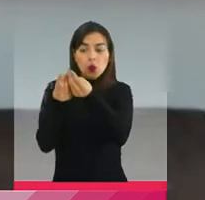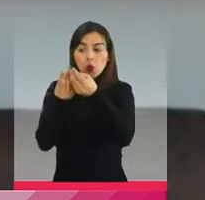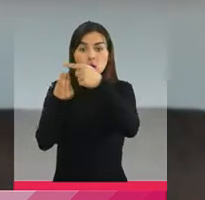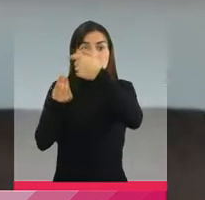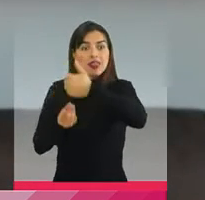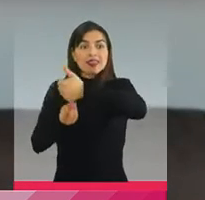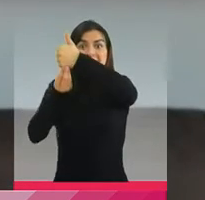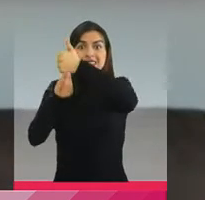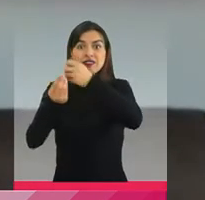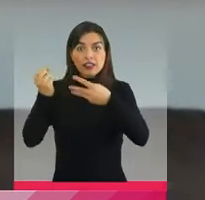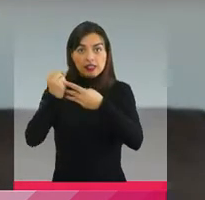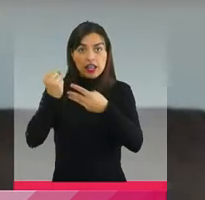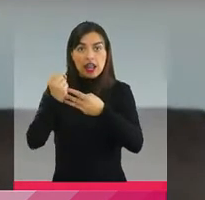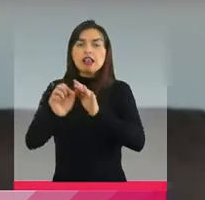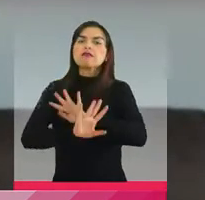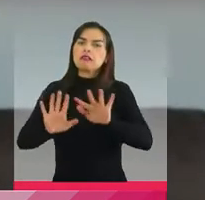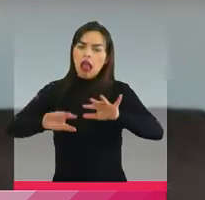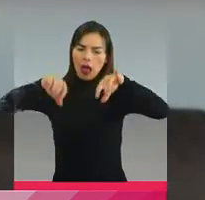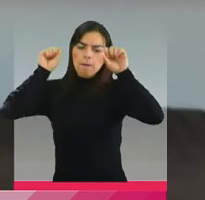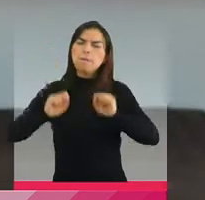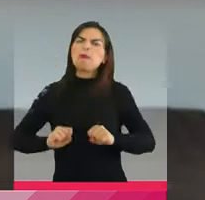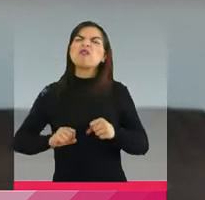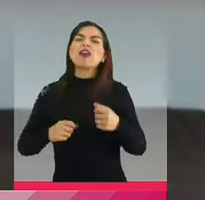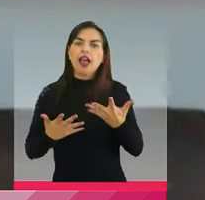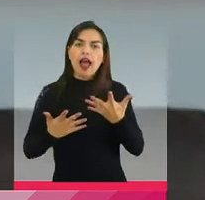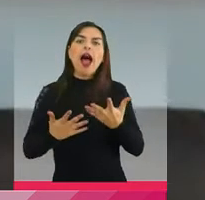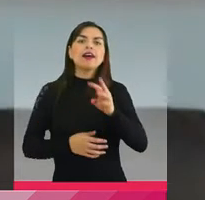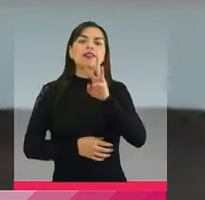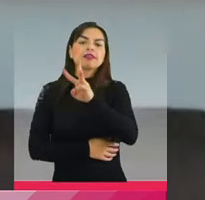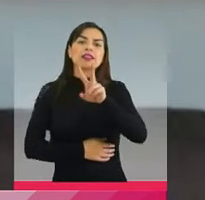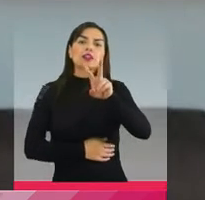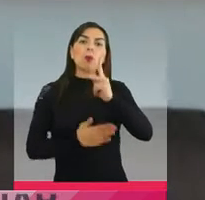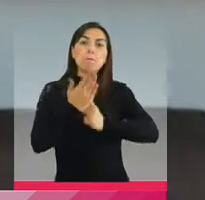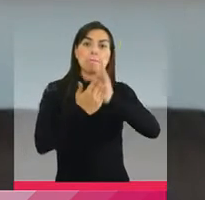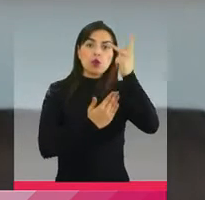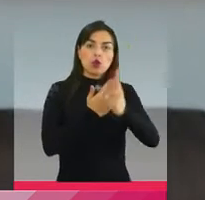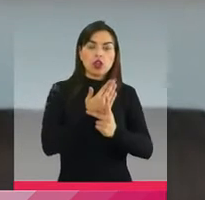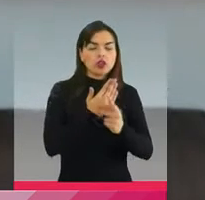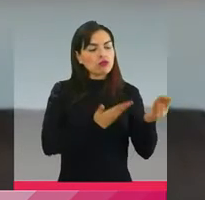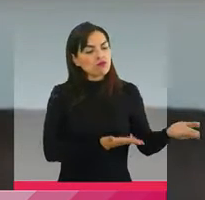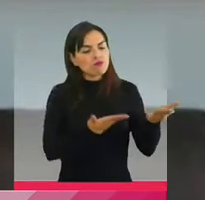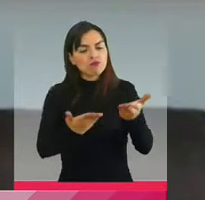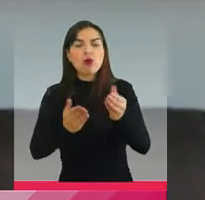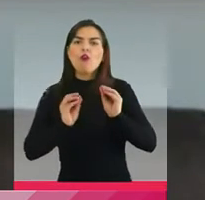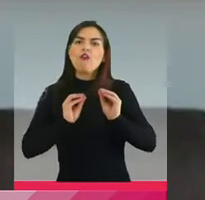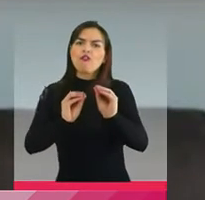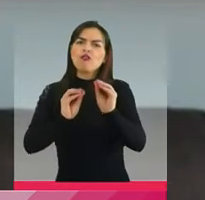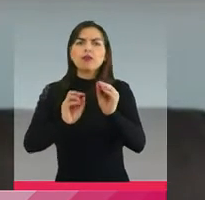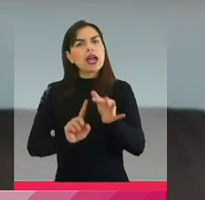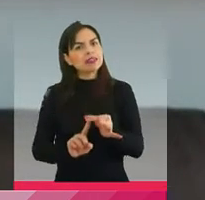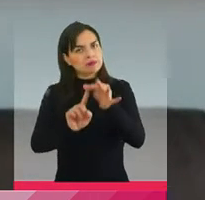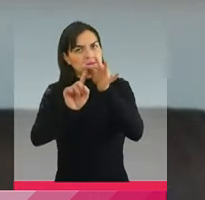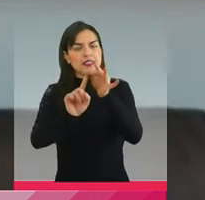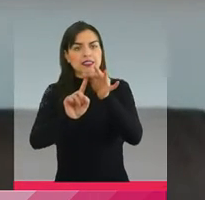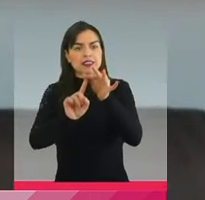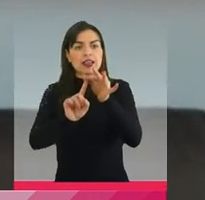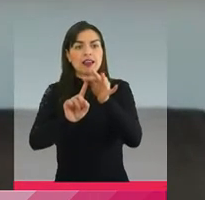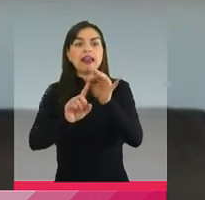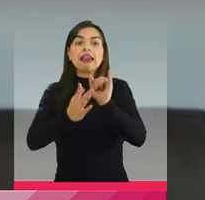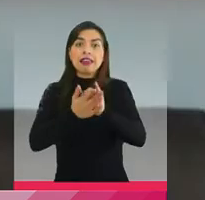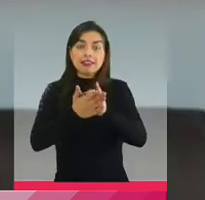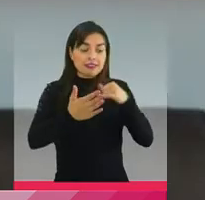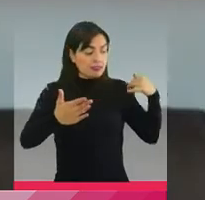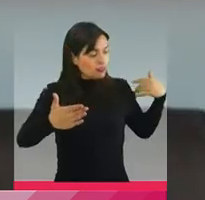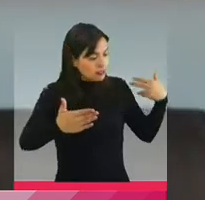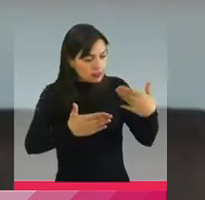la cofinanciación de 32 proyectos de formación especializada. En la presente vigencia, el SENA